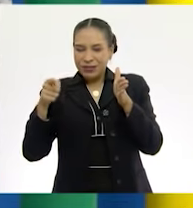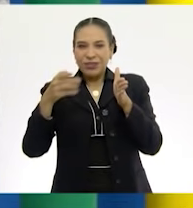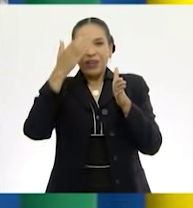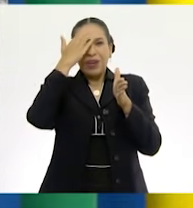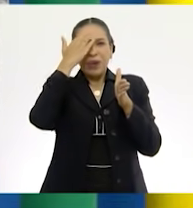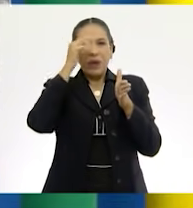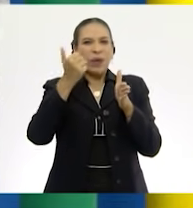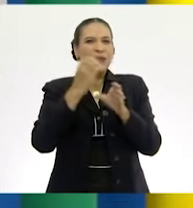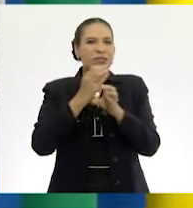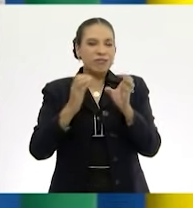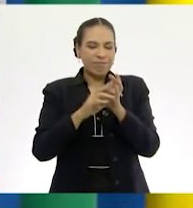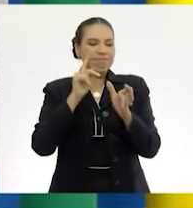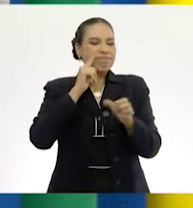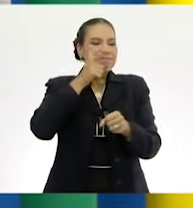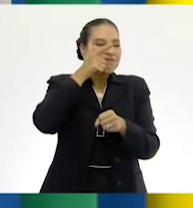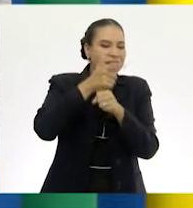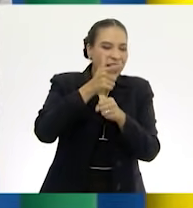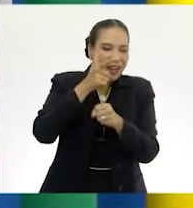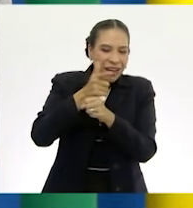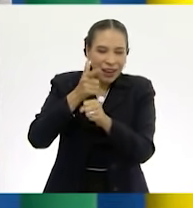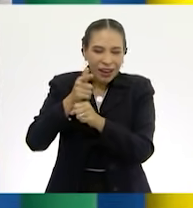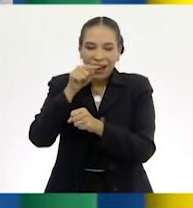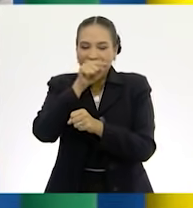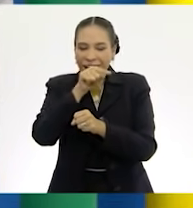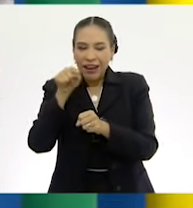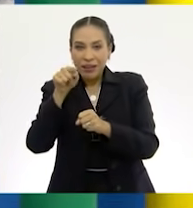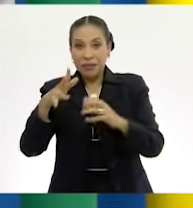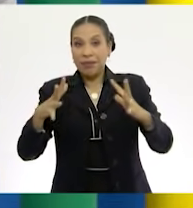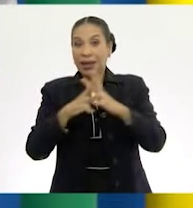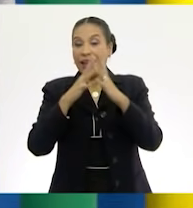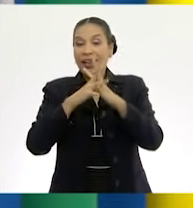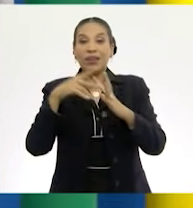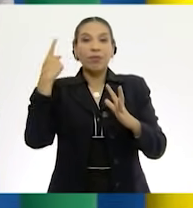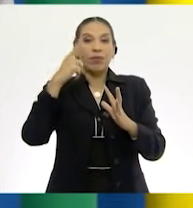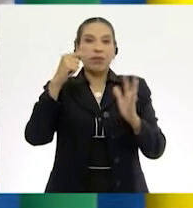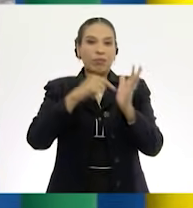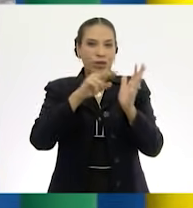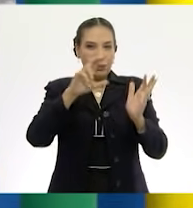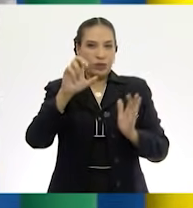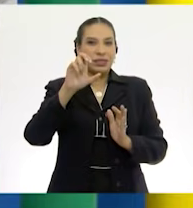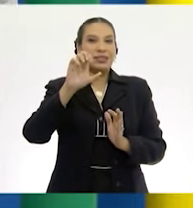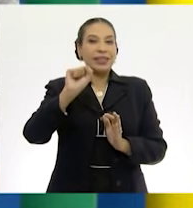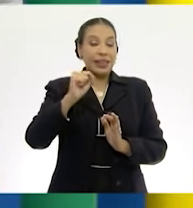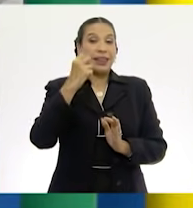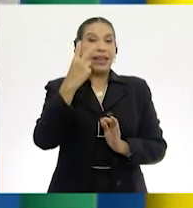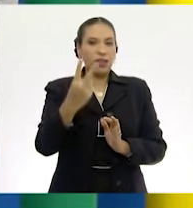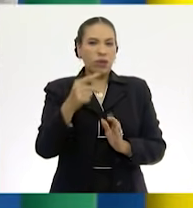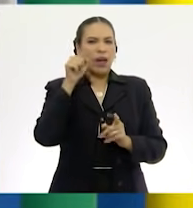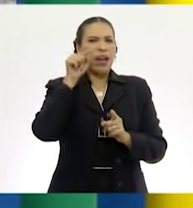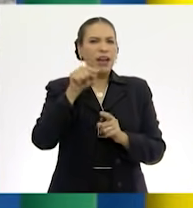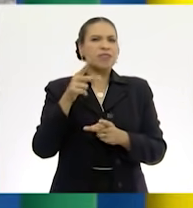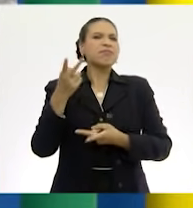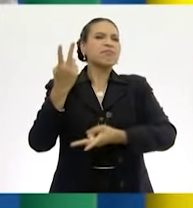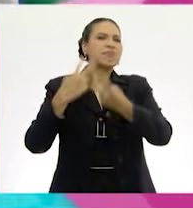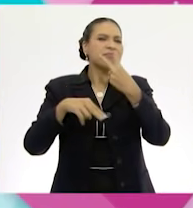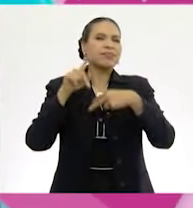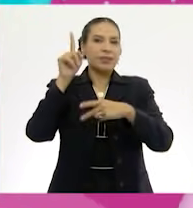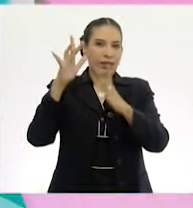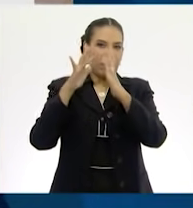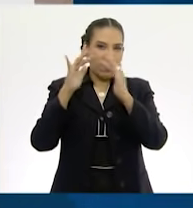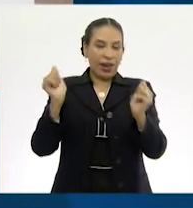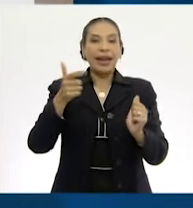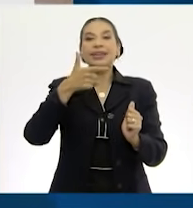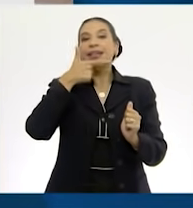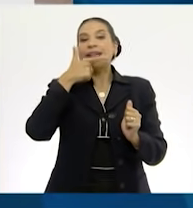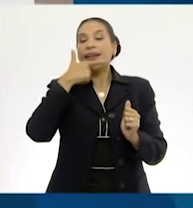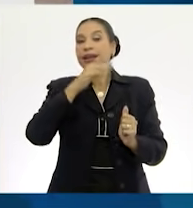otro acontecimiento marcado ahí. Por ejemplo, la Batalla de Puebla en 1862. De ella, sé que Francia,